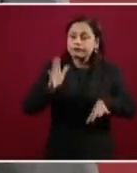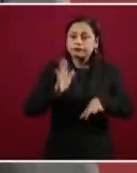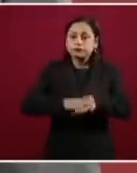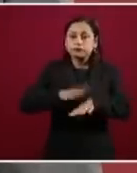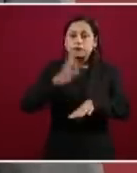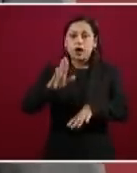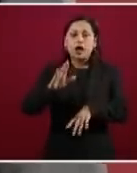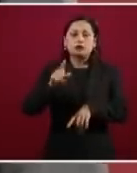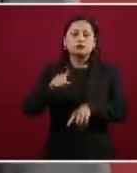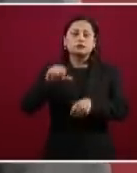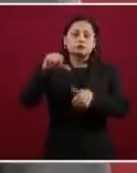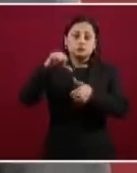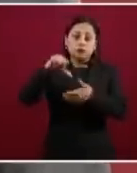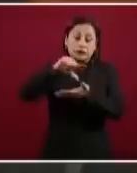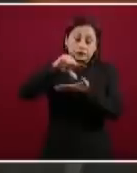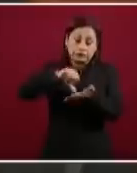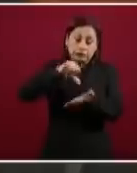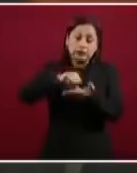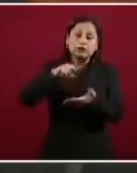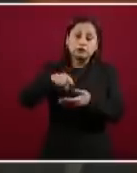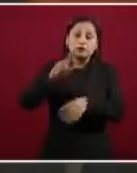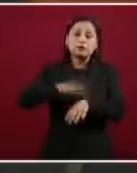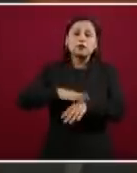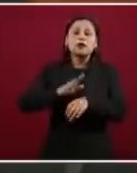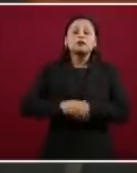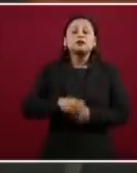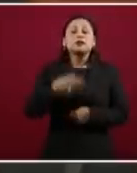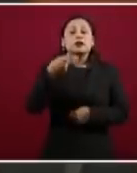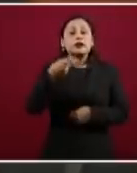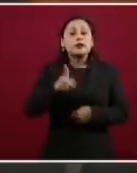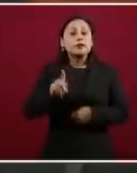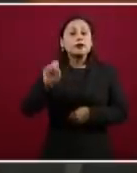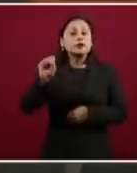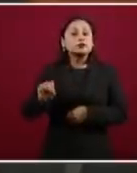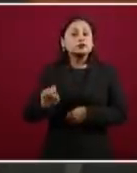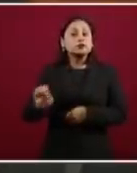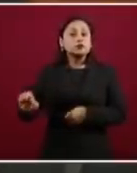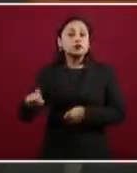menos, y el sur-sureste decreció